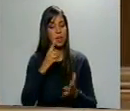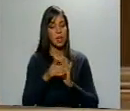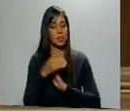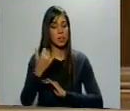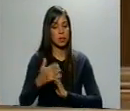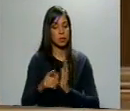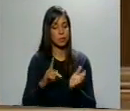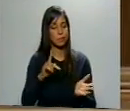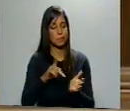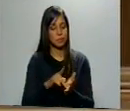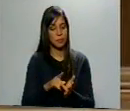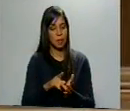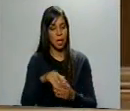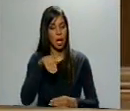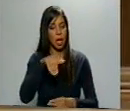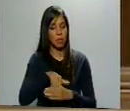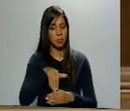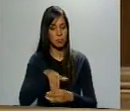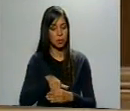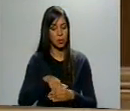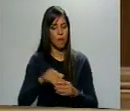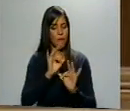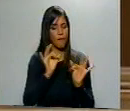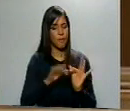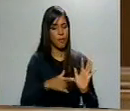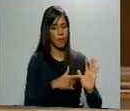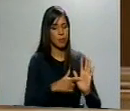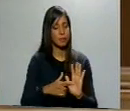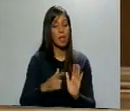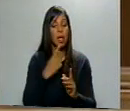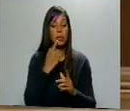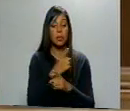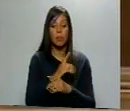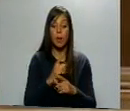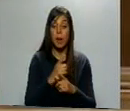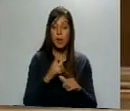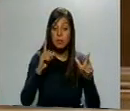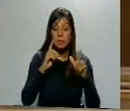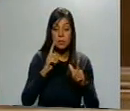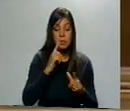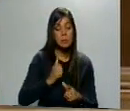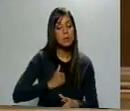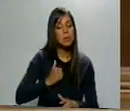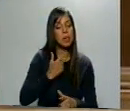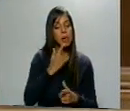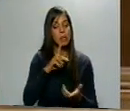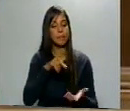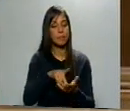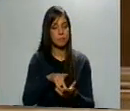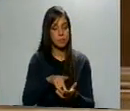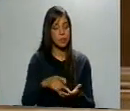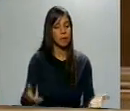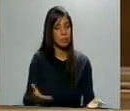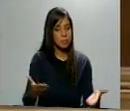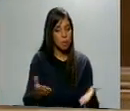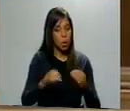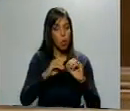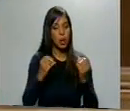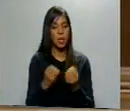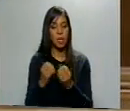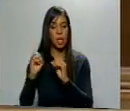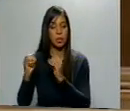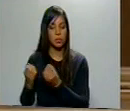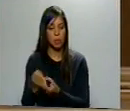derecho al voto, como expresión de la soberanía popular, promover y estimular que las organizaciones con